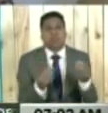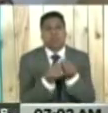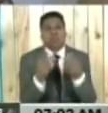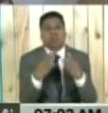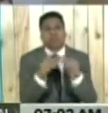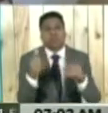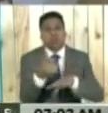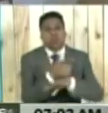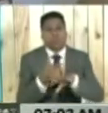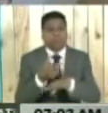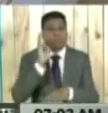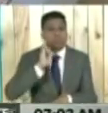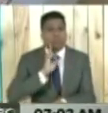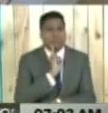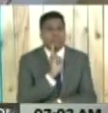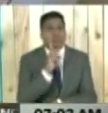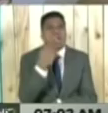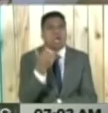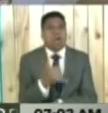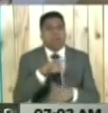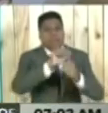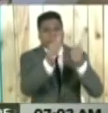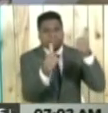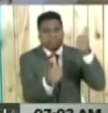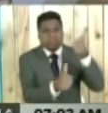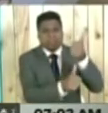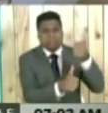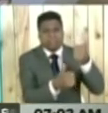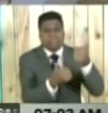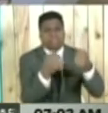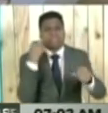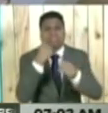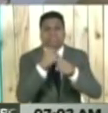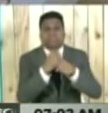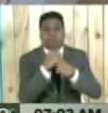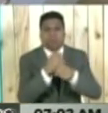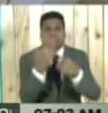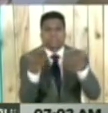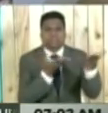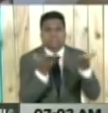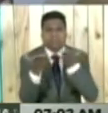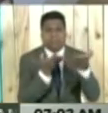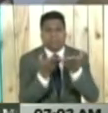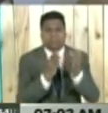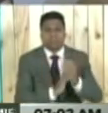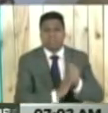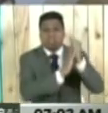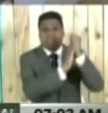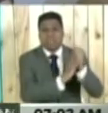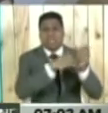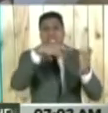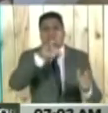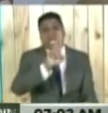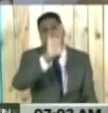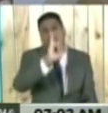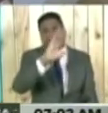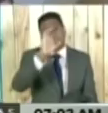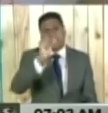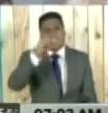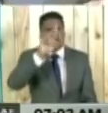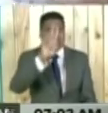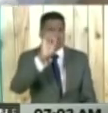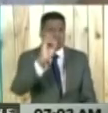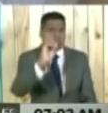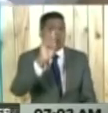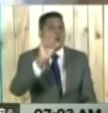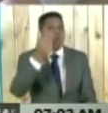gobierno bolivariano. Ahora pertenecemos a la vicepresidencia de Obras y Servicios que dirige Ricardo Molina. Y con él, pues trabajando para que